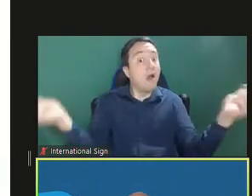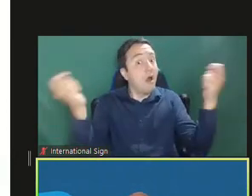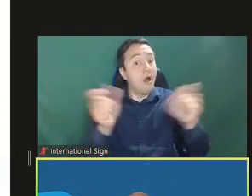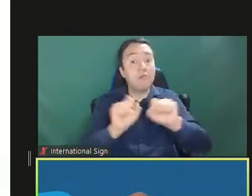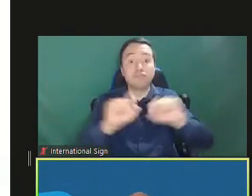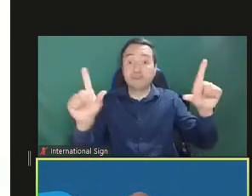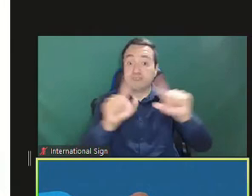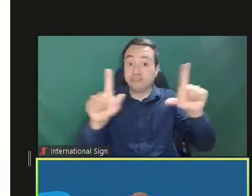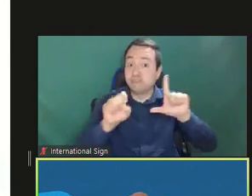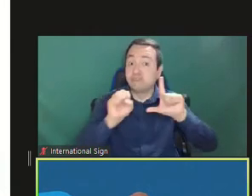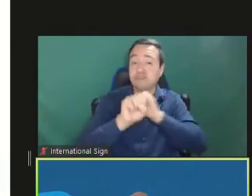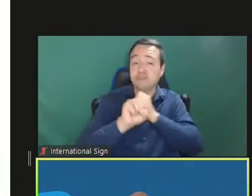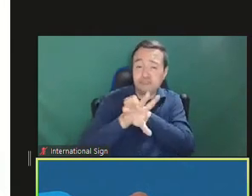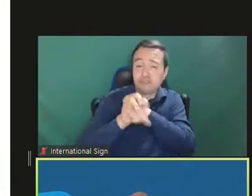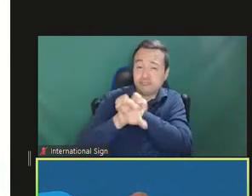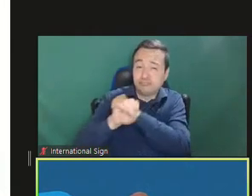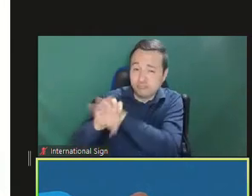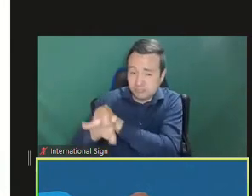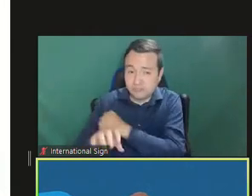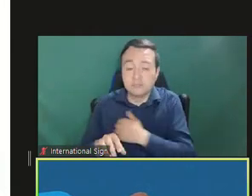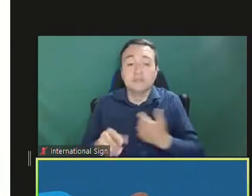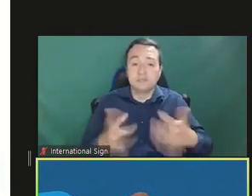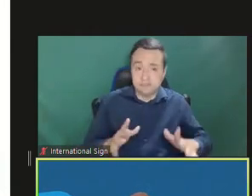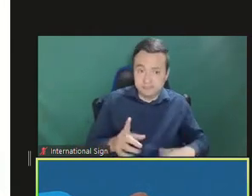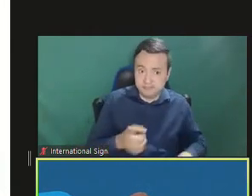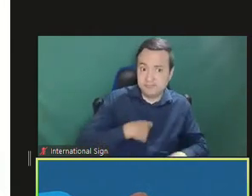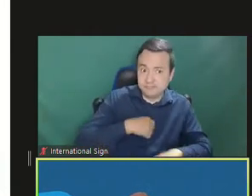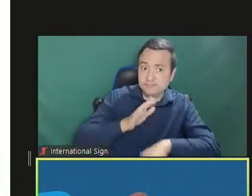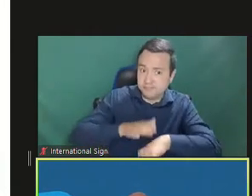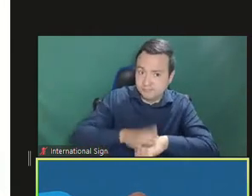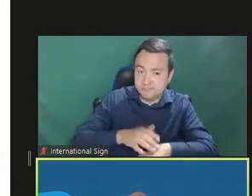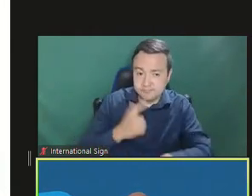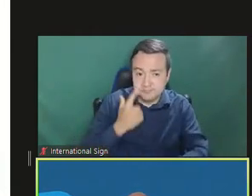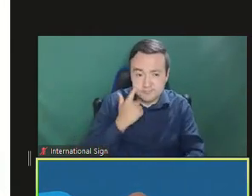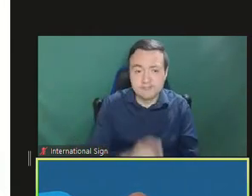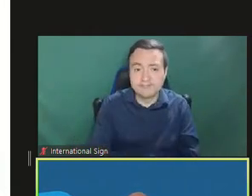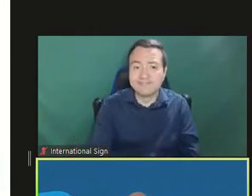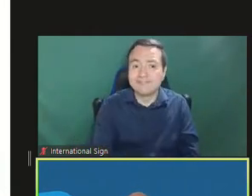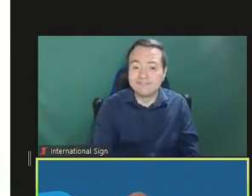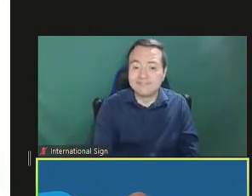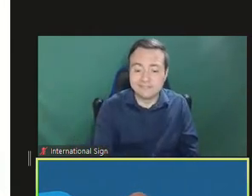red de publicidad ante productos tabacaleros